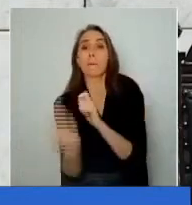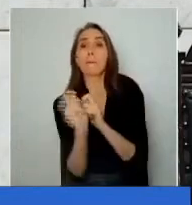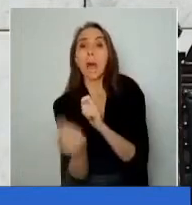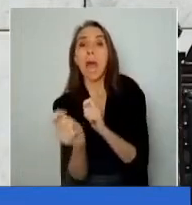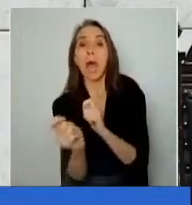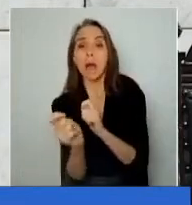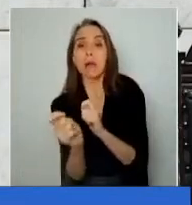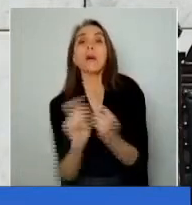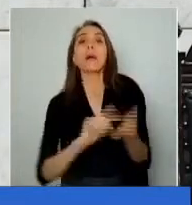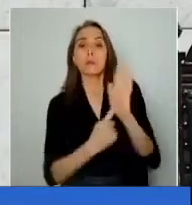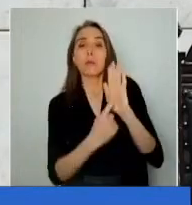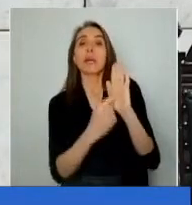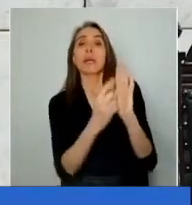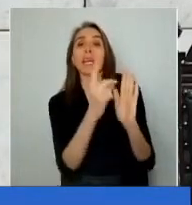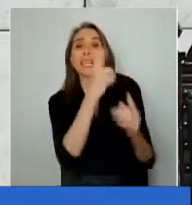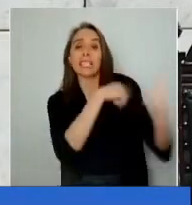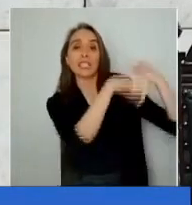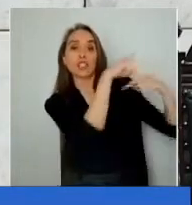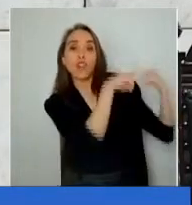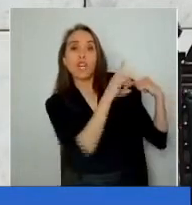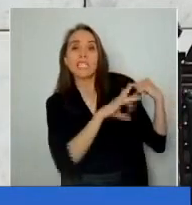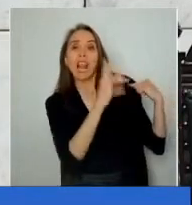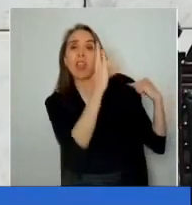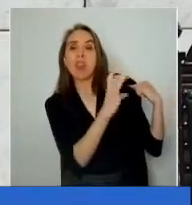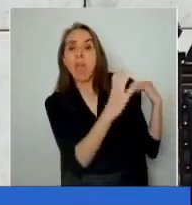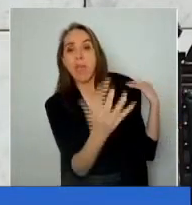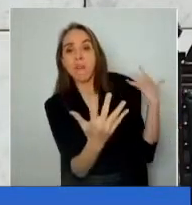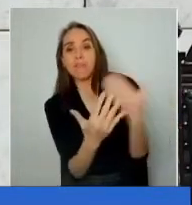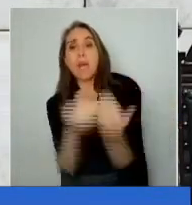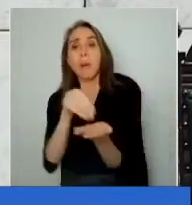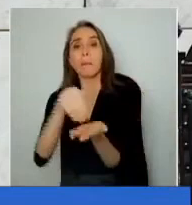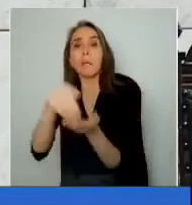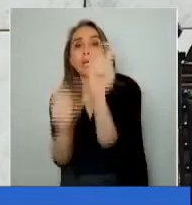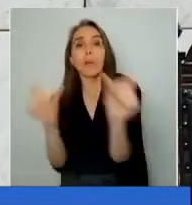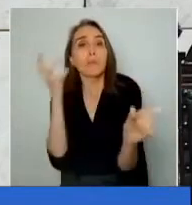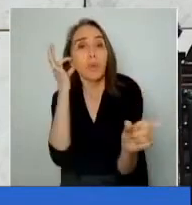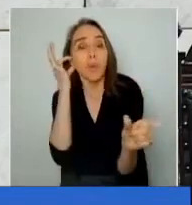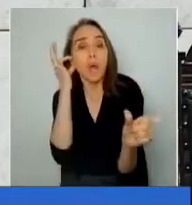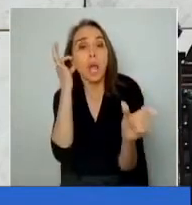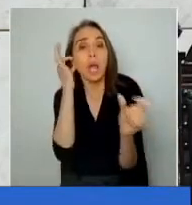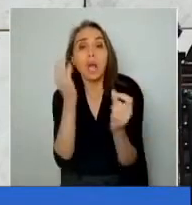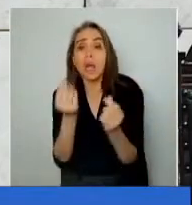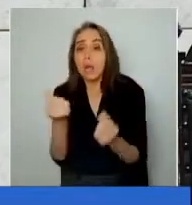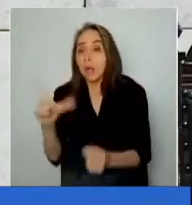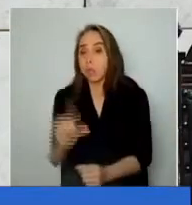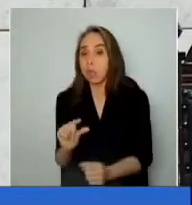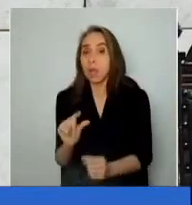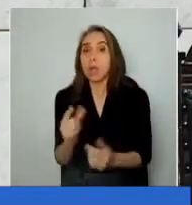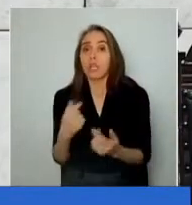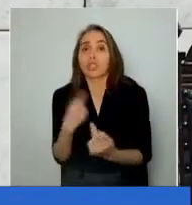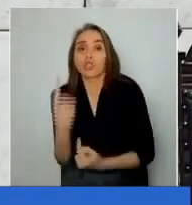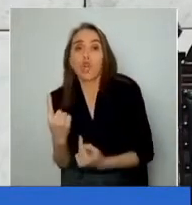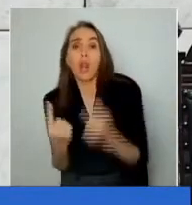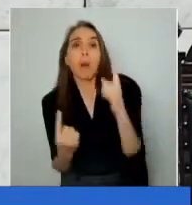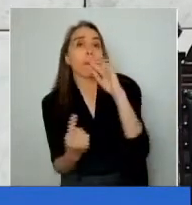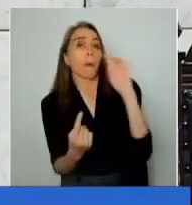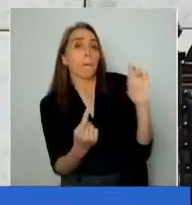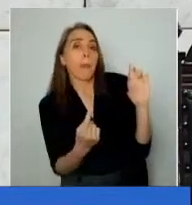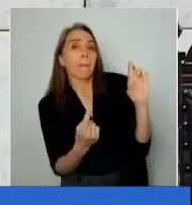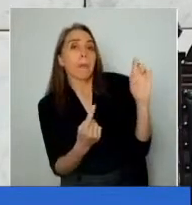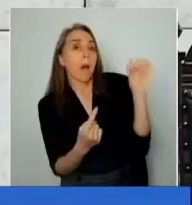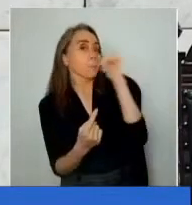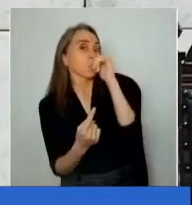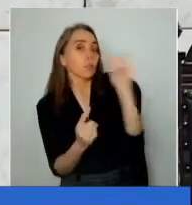esta deuda histórica para miles de mujeres que se ven en desmedro de padres ausentes tanto en la crianza como en lo